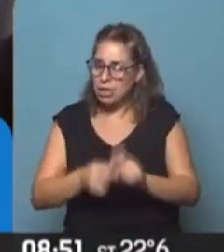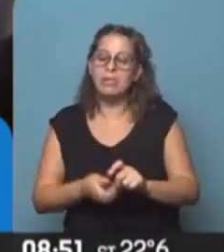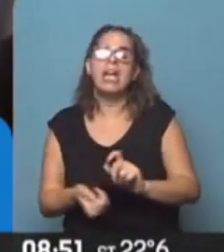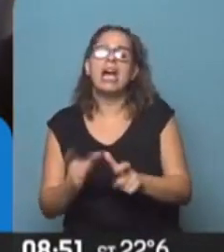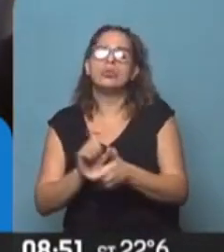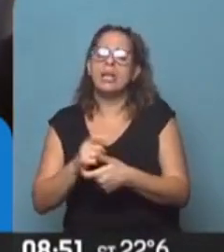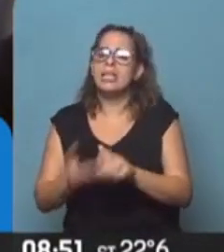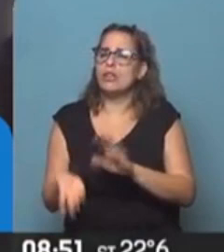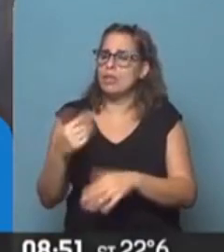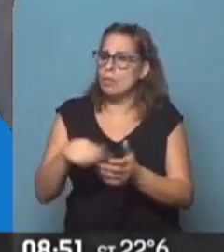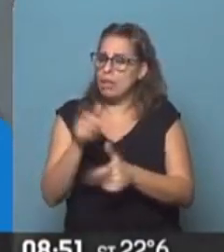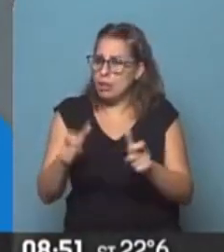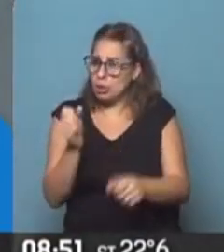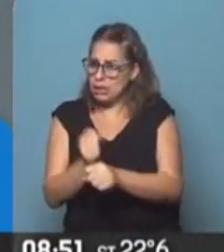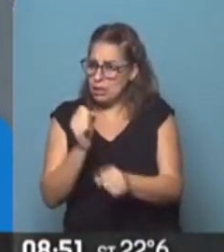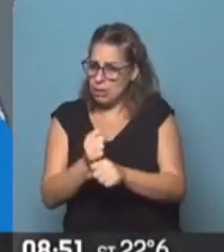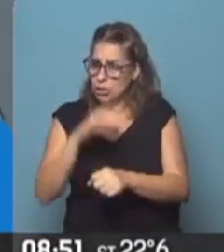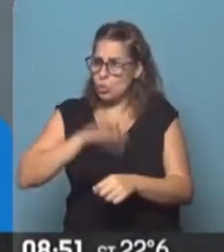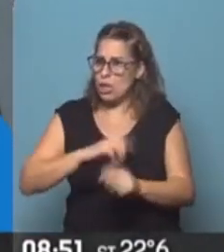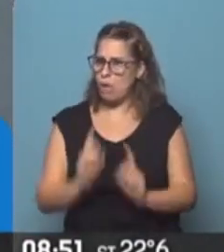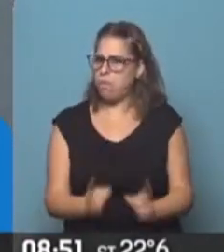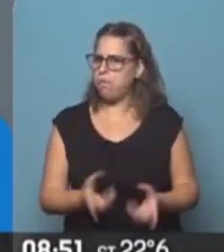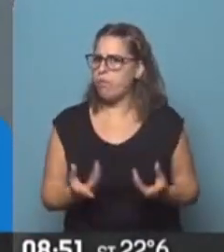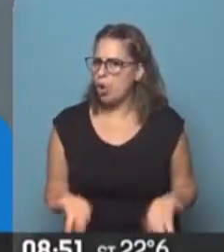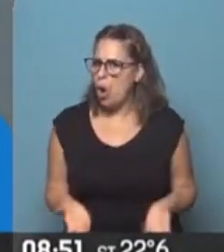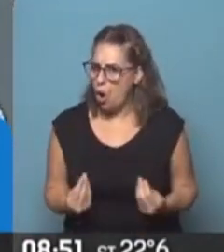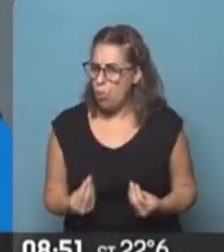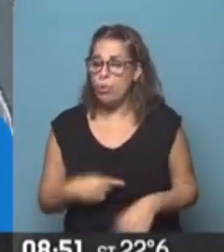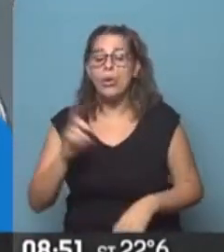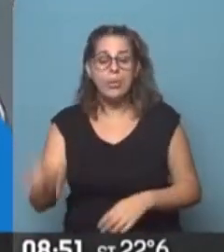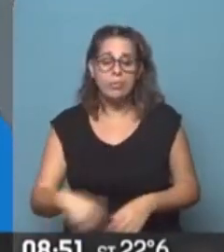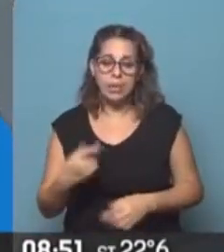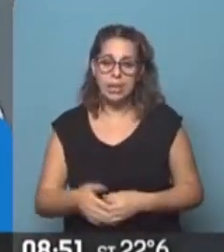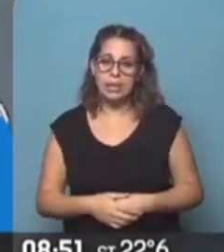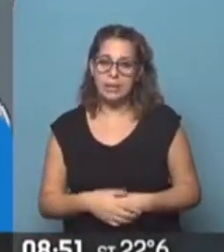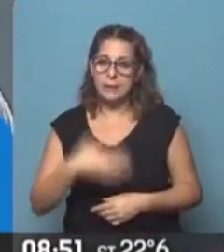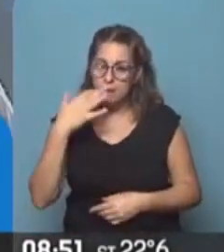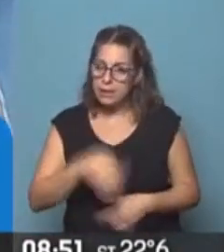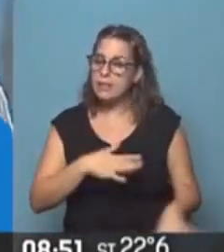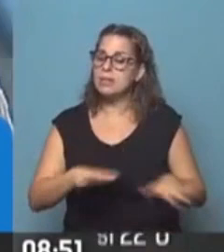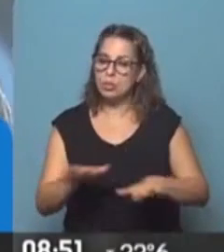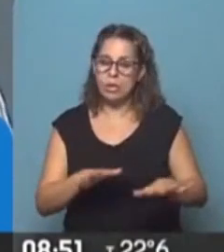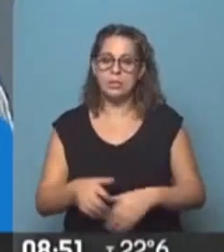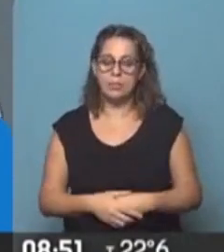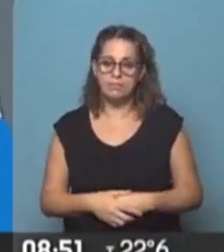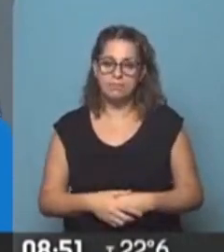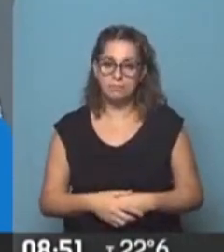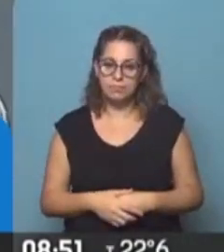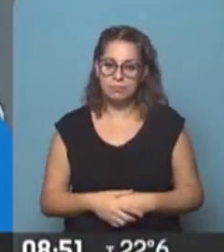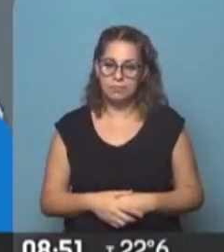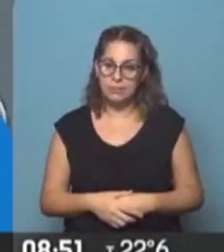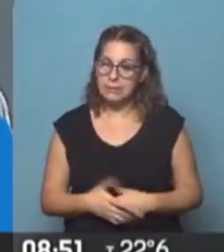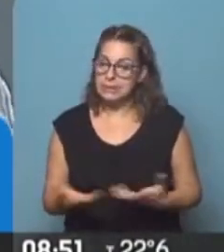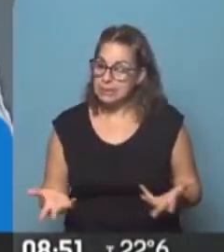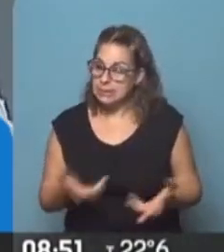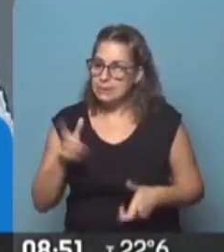inflación, y a los trabajadores congelamiento salarial. Bueno, esto es lo que está produciendo una verdadera situación de zozobra